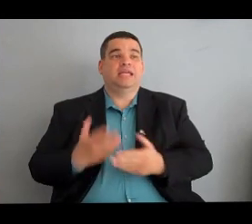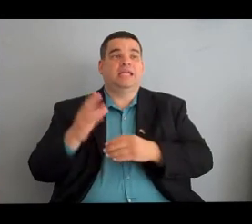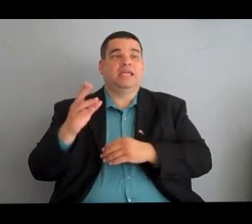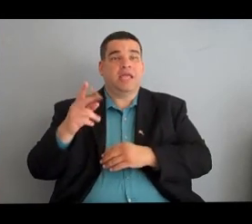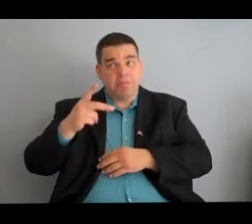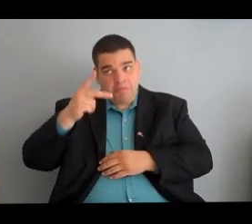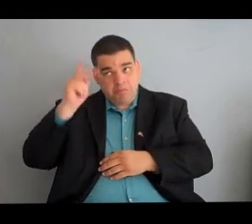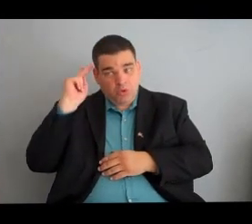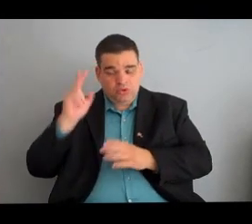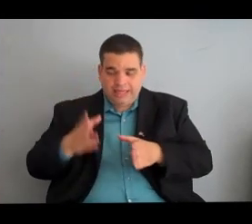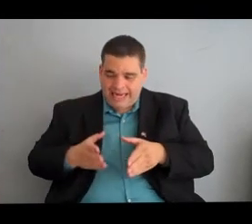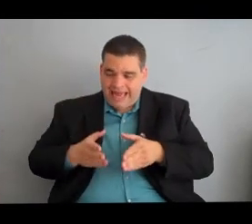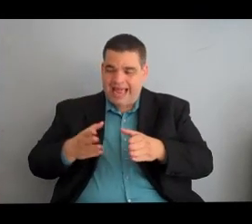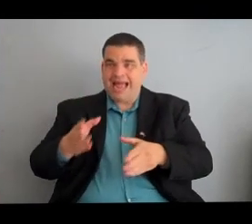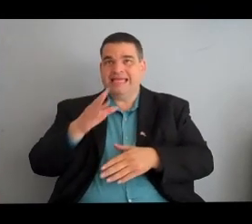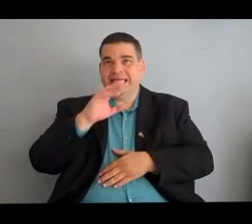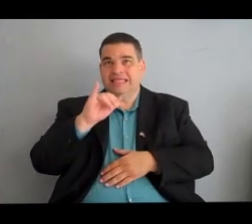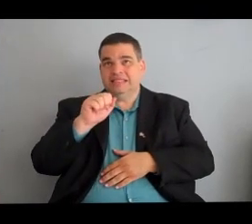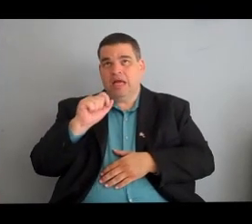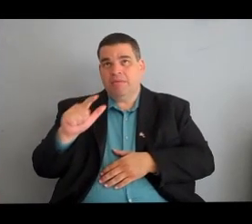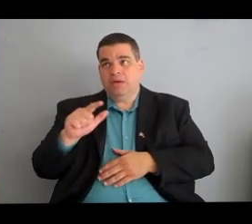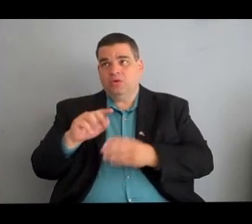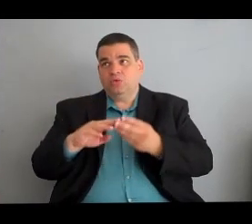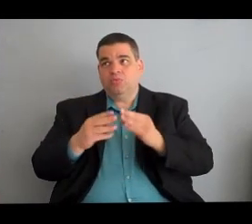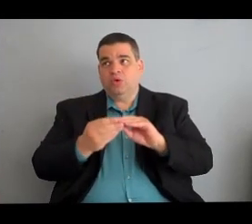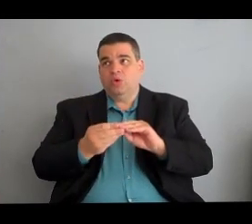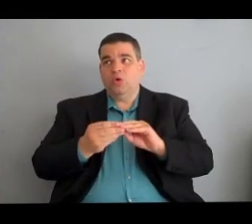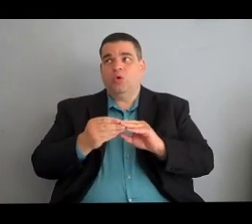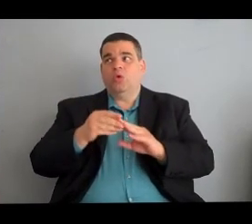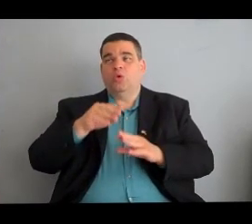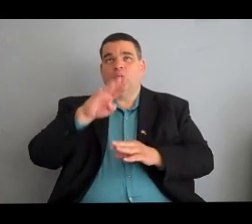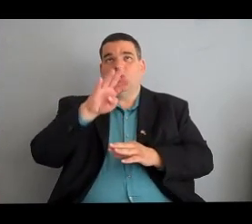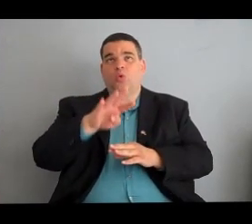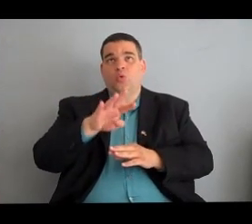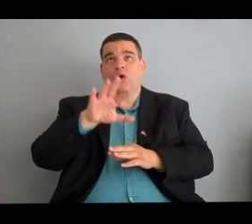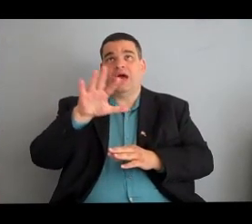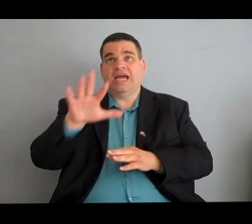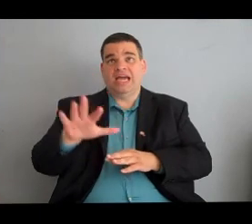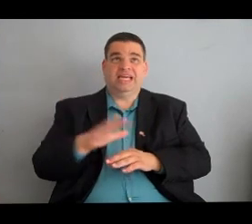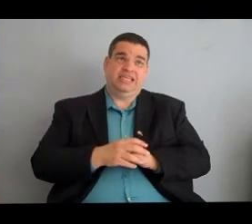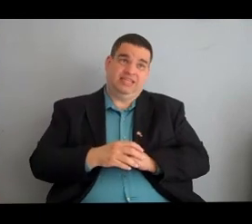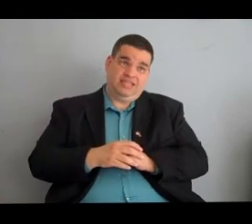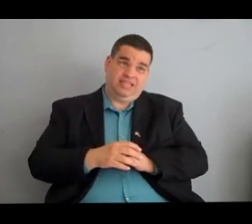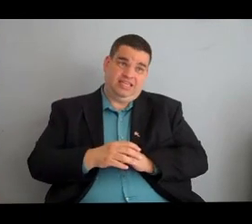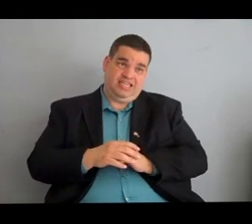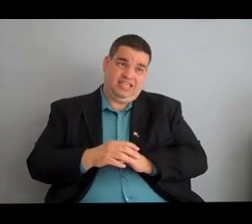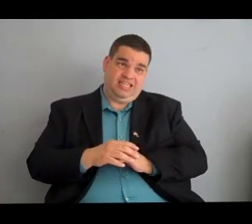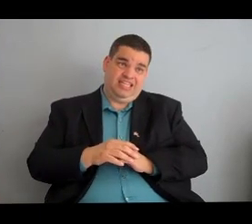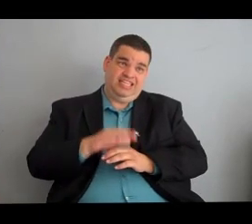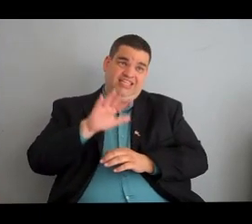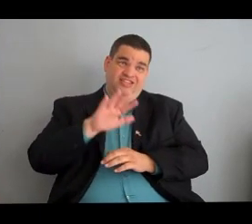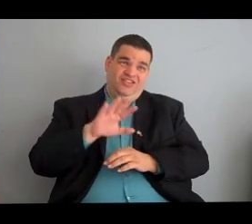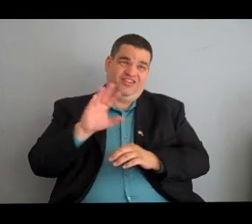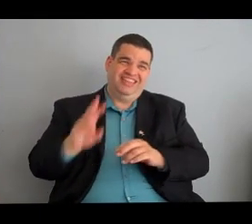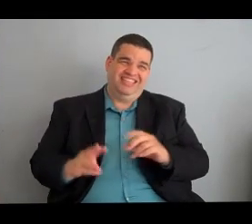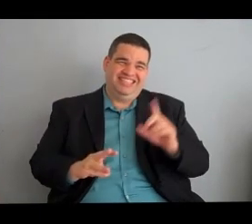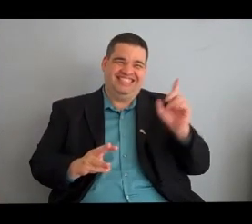50, ¿y qué era? 40. Ah, número 45, es que el número 56 es el de la fundación. Allá